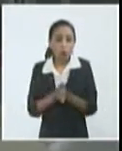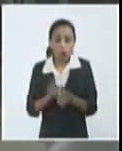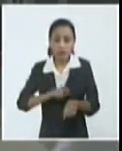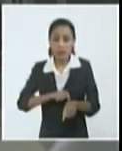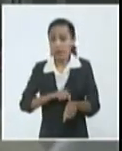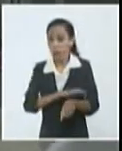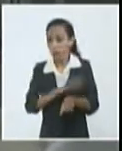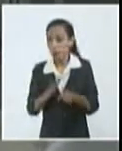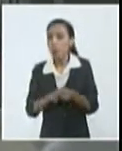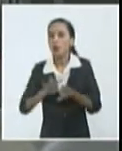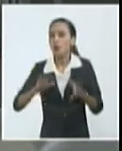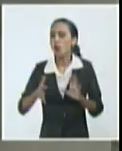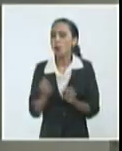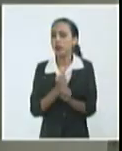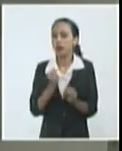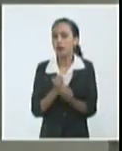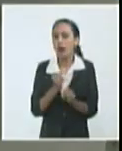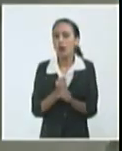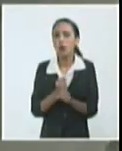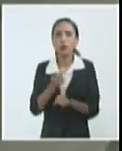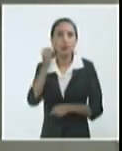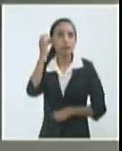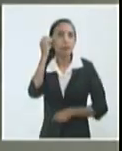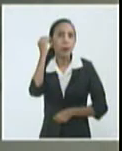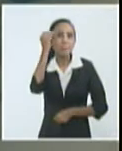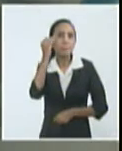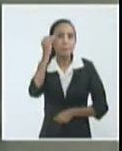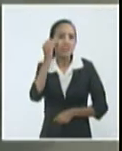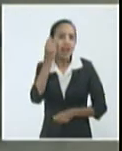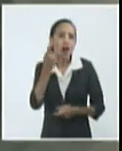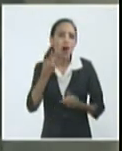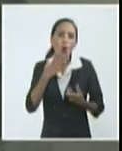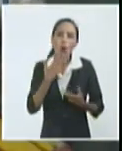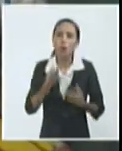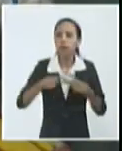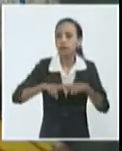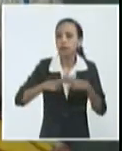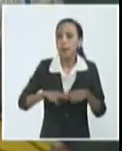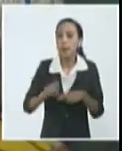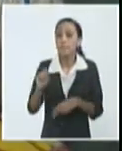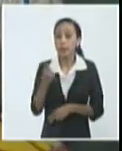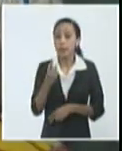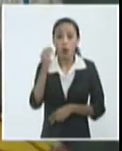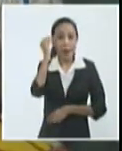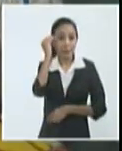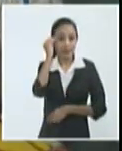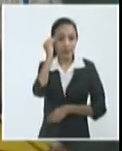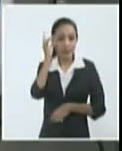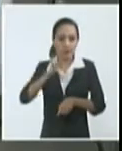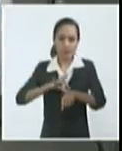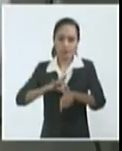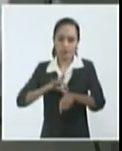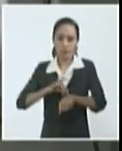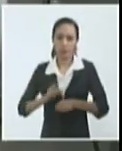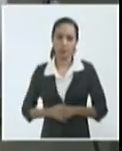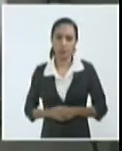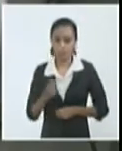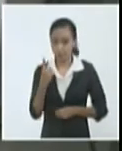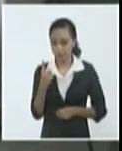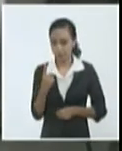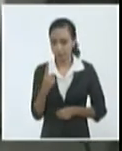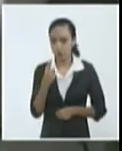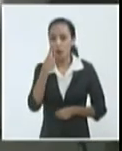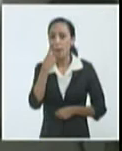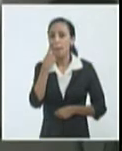gestión de innovación primero estuvo centrado en aprender de la enfermedad y en establecer las